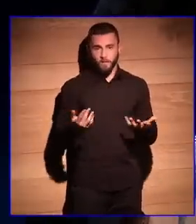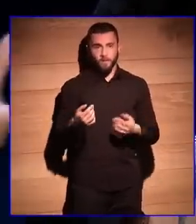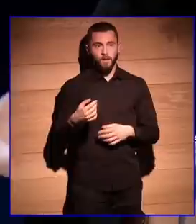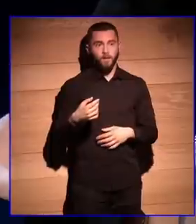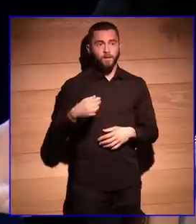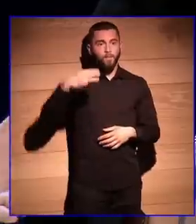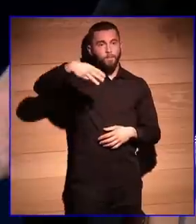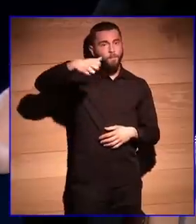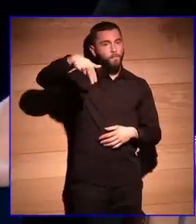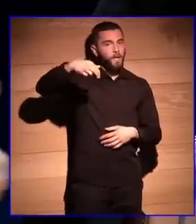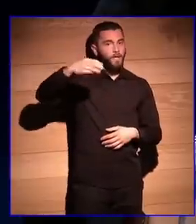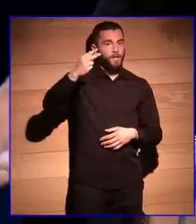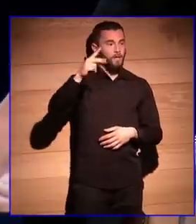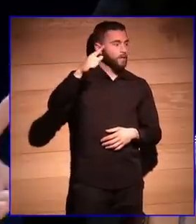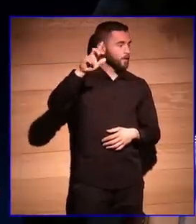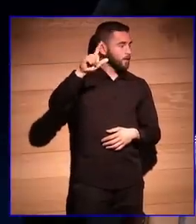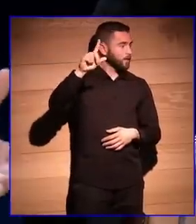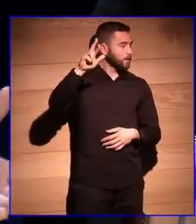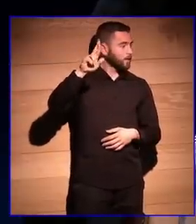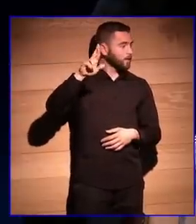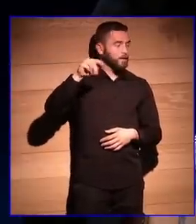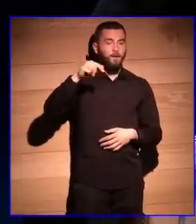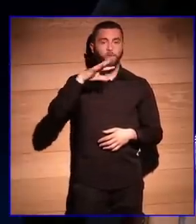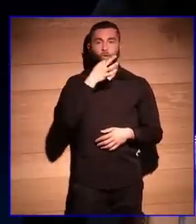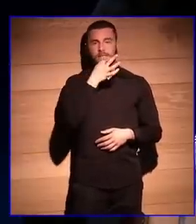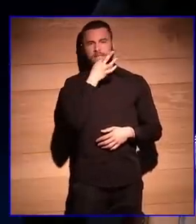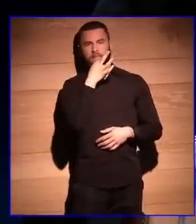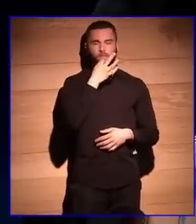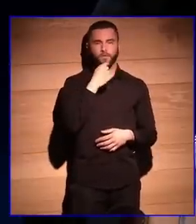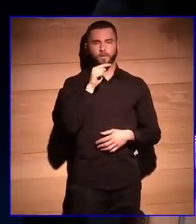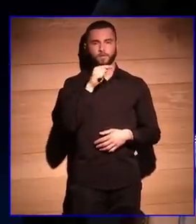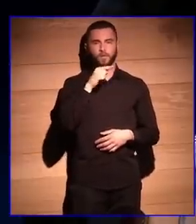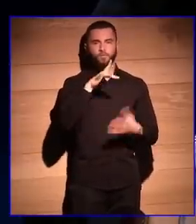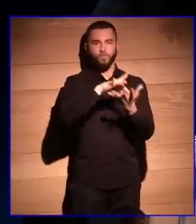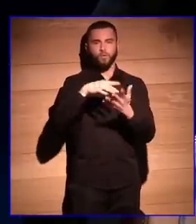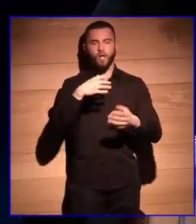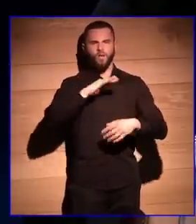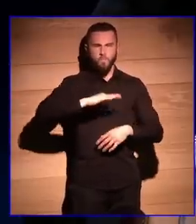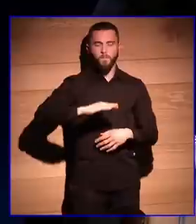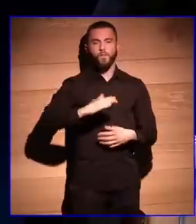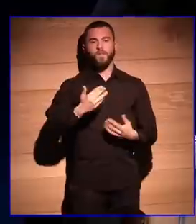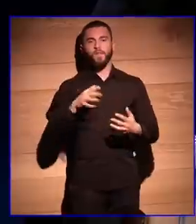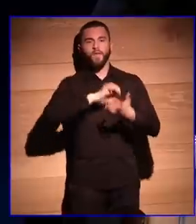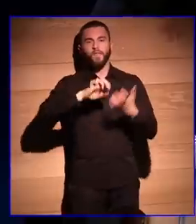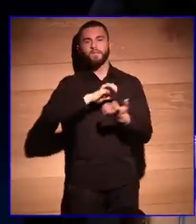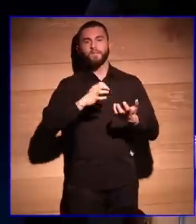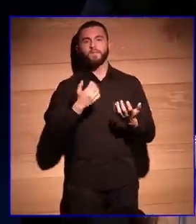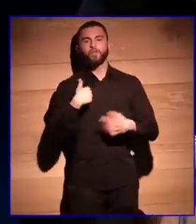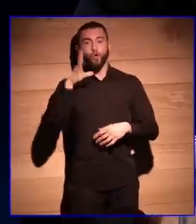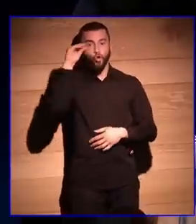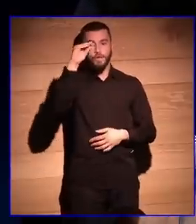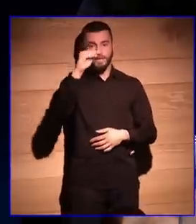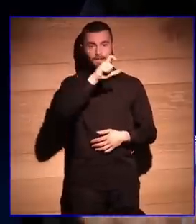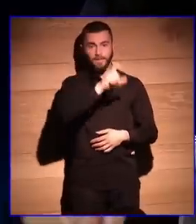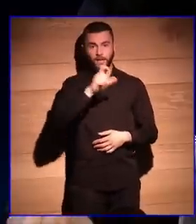era mi favorito en Occidente porque silbaba cuando hacía atrocidades. Este Menda llega un momento y dice, no, es que lo que hay que hacer es que los intelectuales